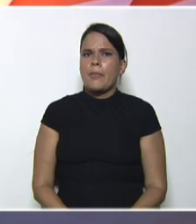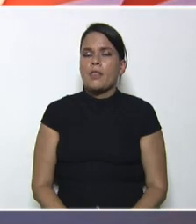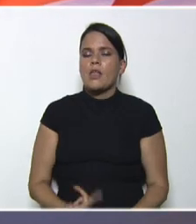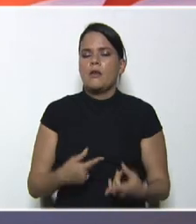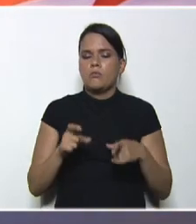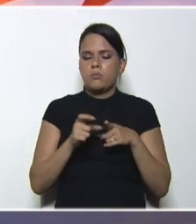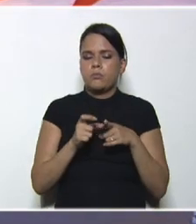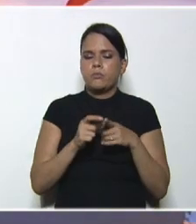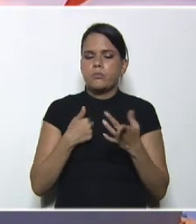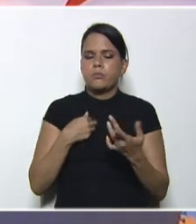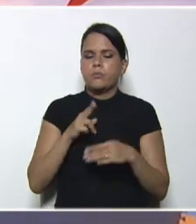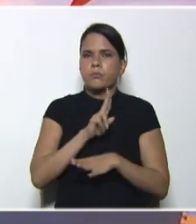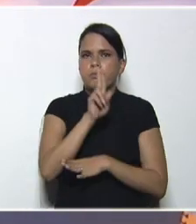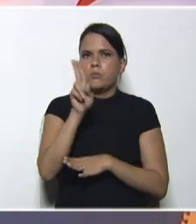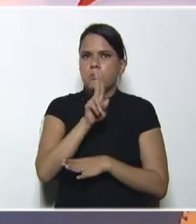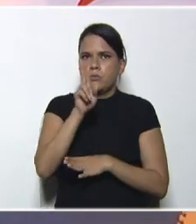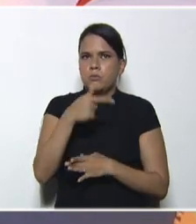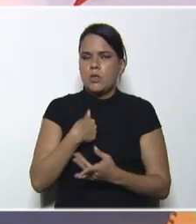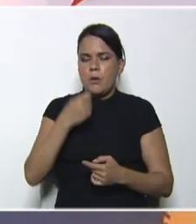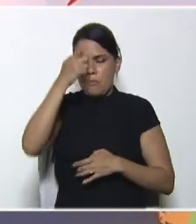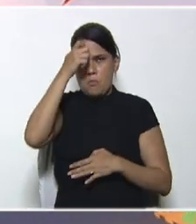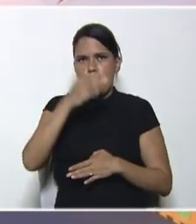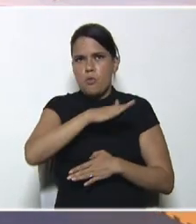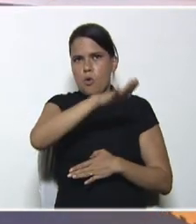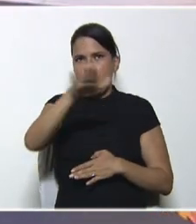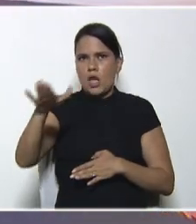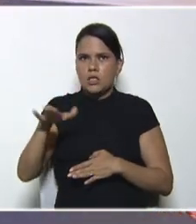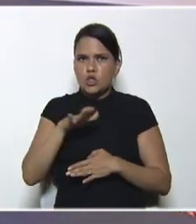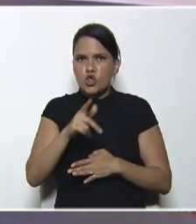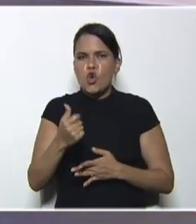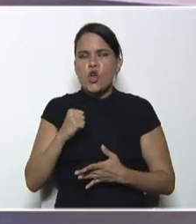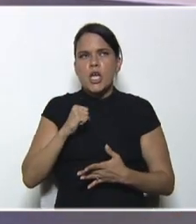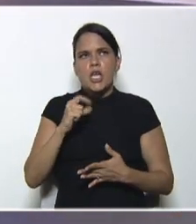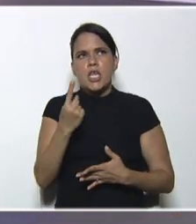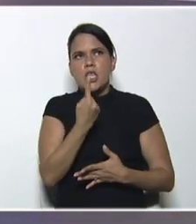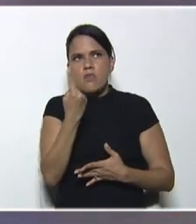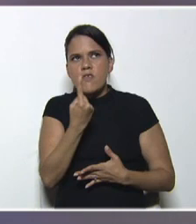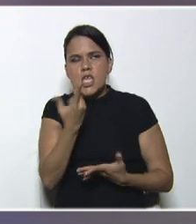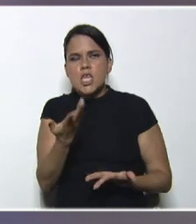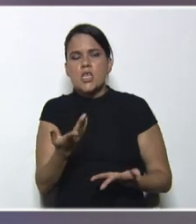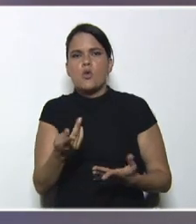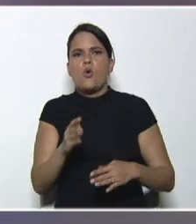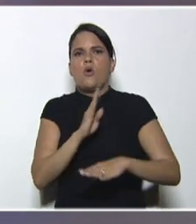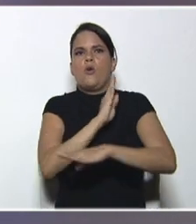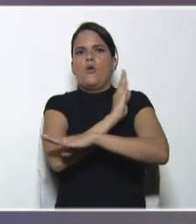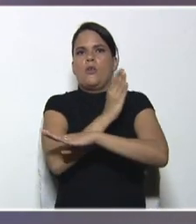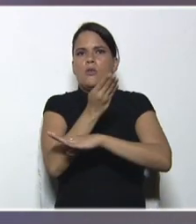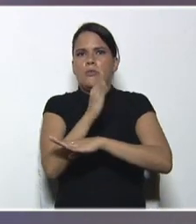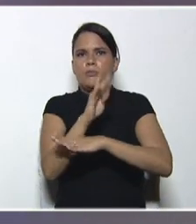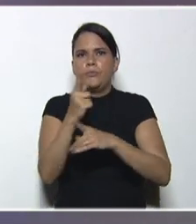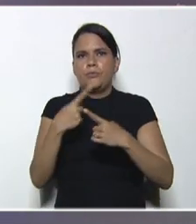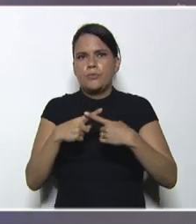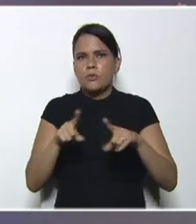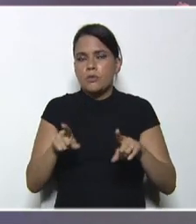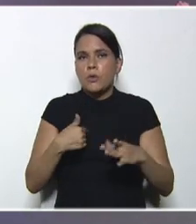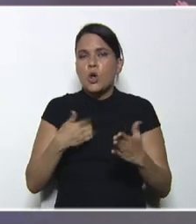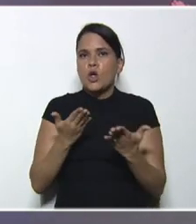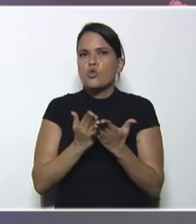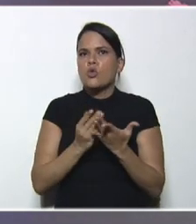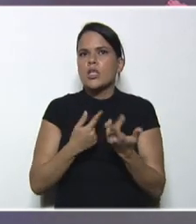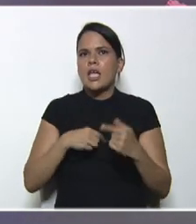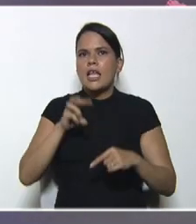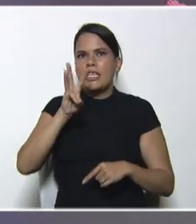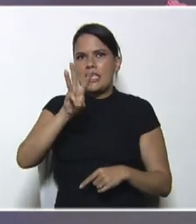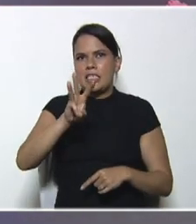que he mencionado de población, individuo, biomas, biodiversidad, son para los estudiantes de